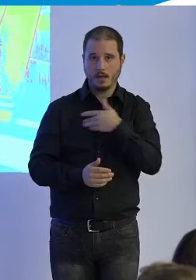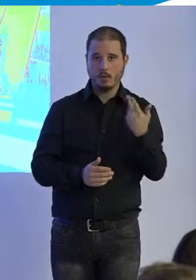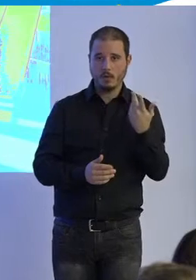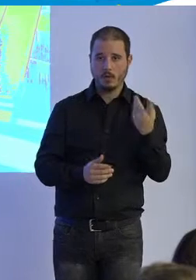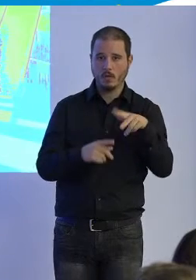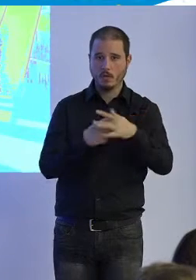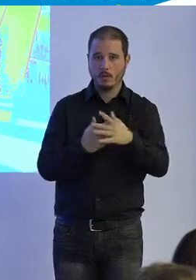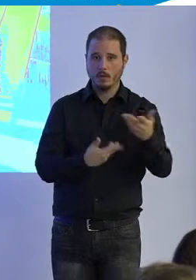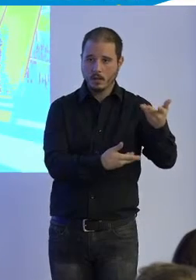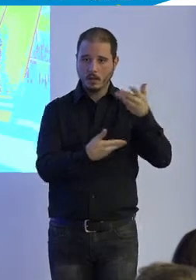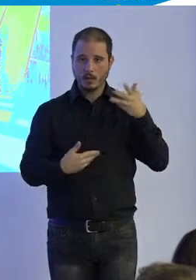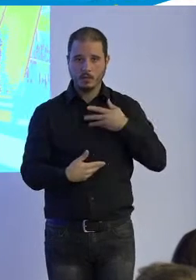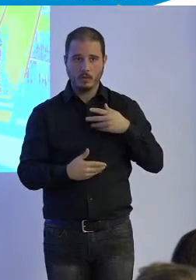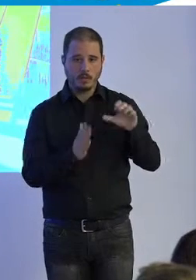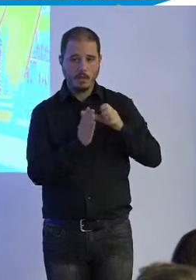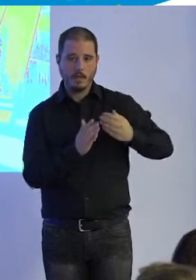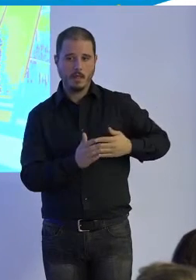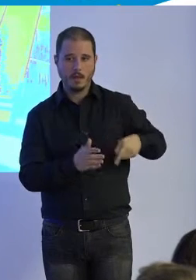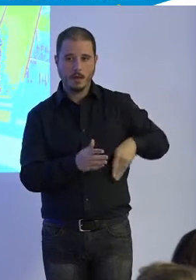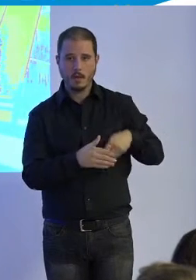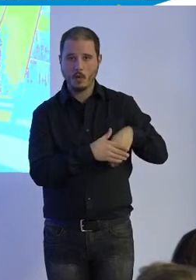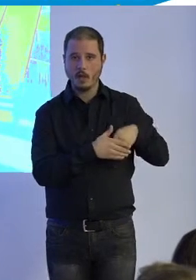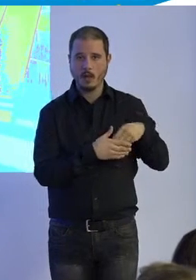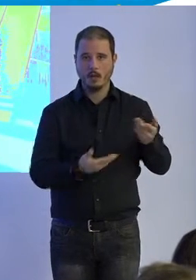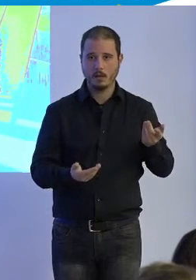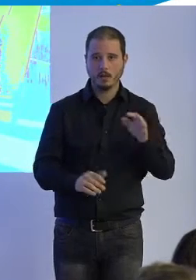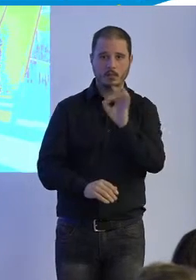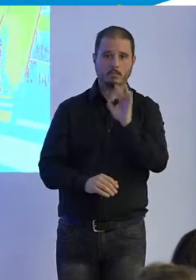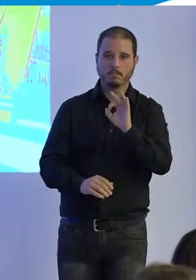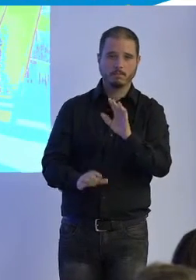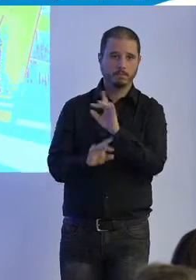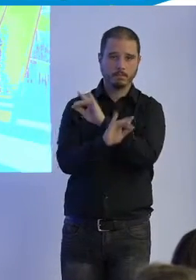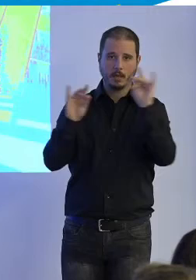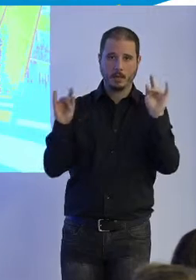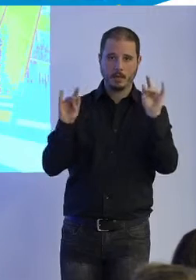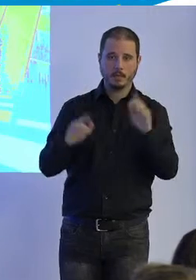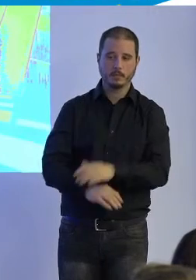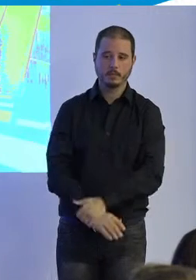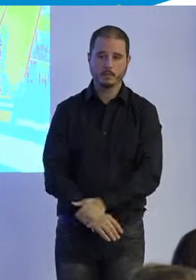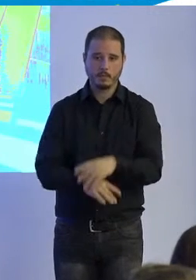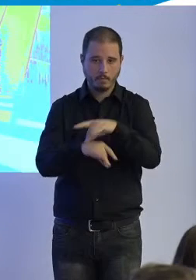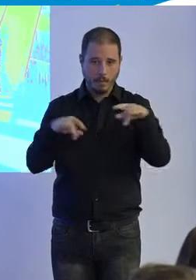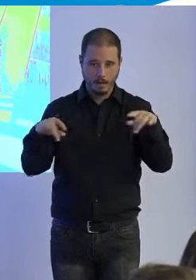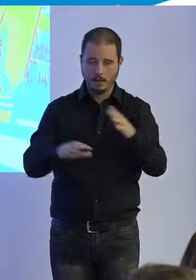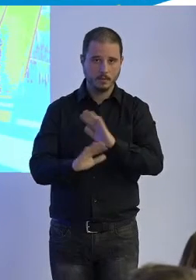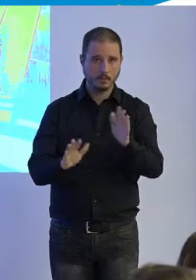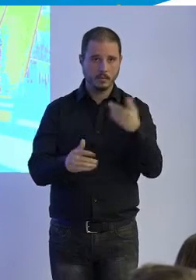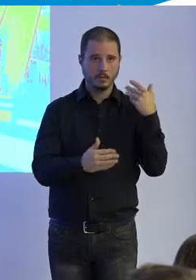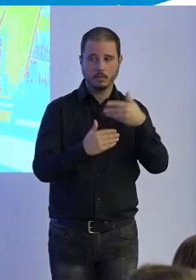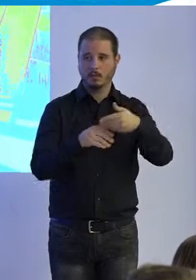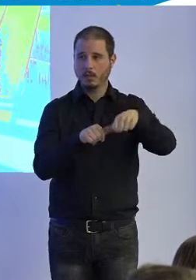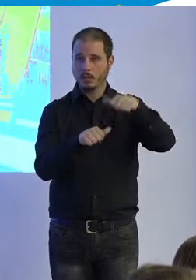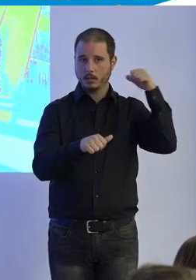encima, wearables y todo lo que tiene que ver con eso, o no lo será. Se quedará como ha estado hasta ahora y está